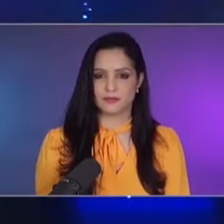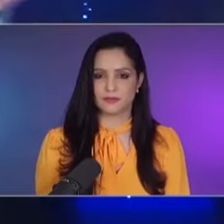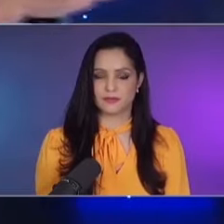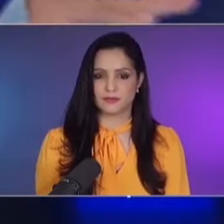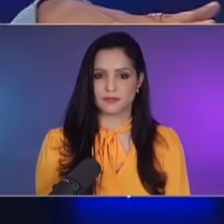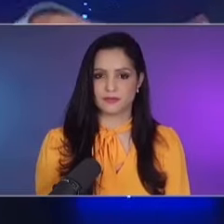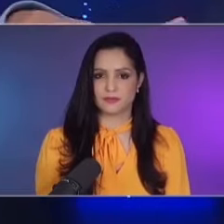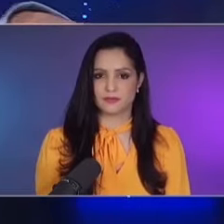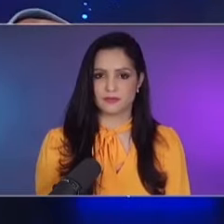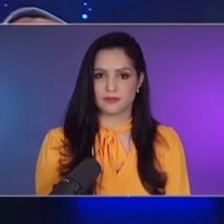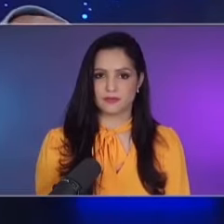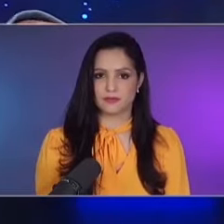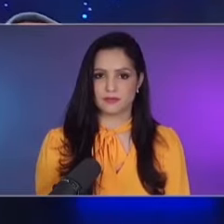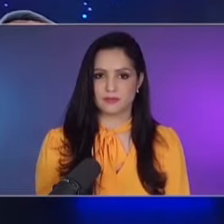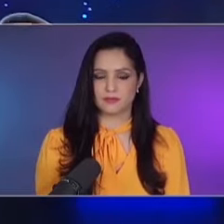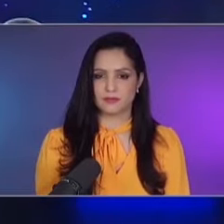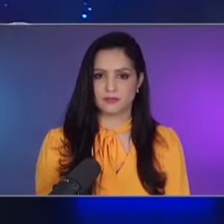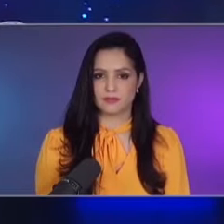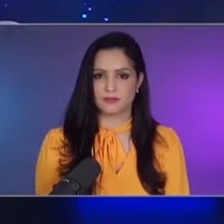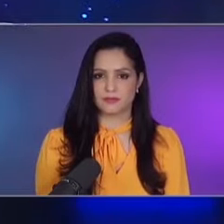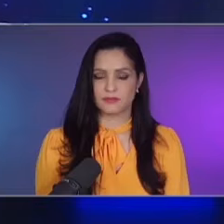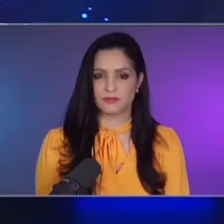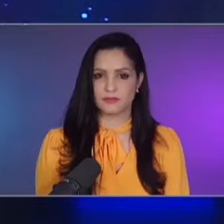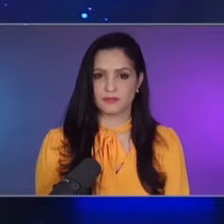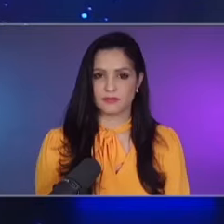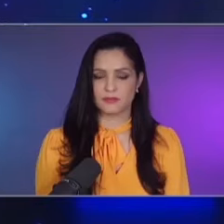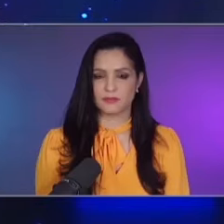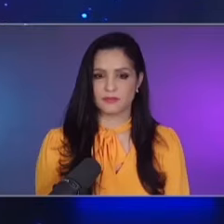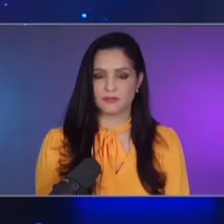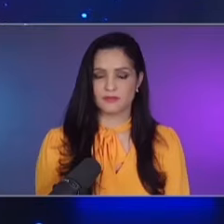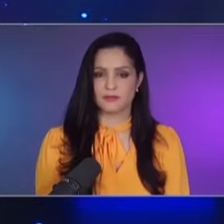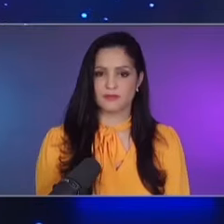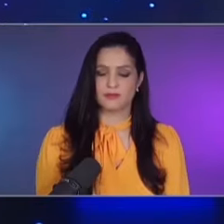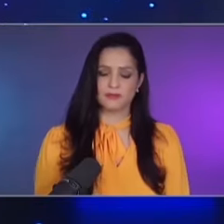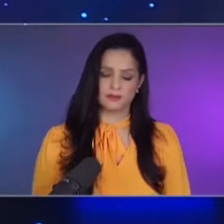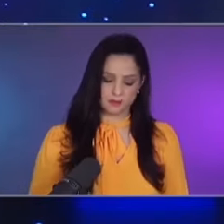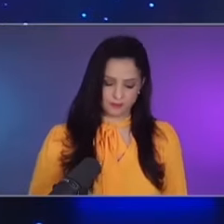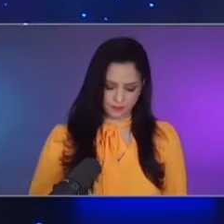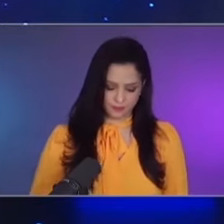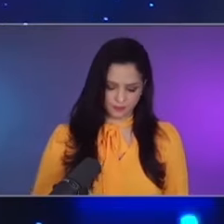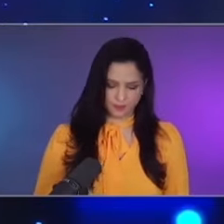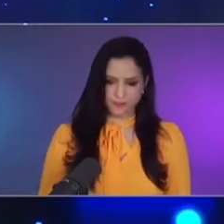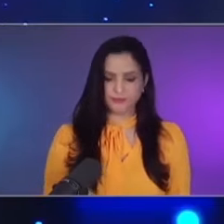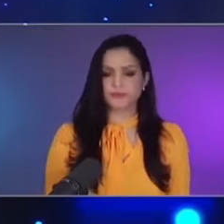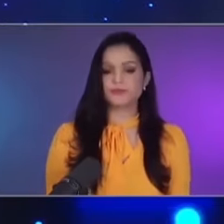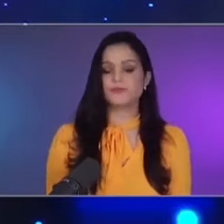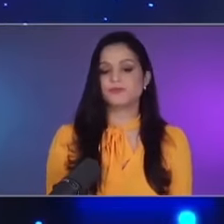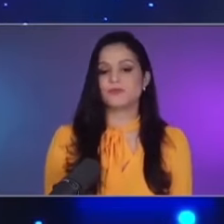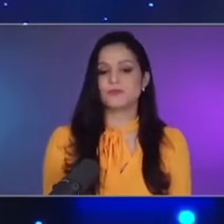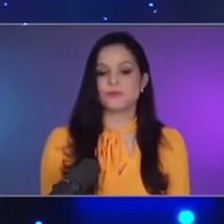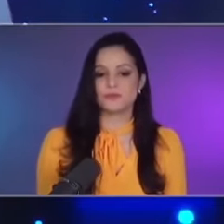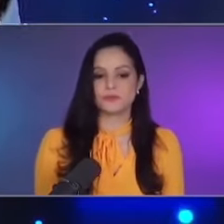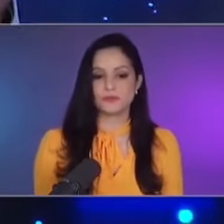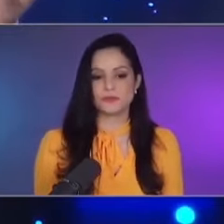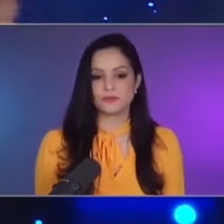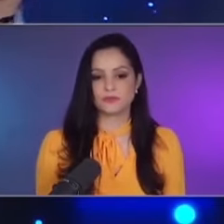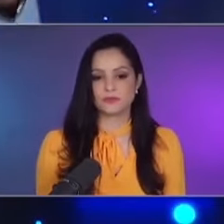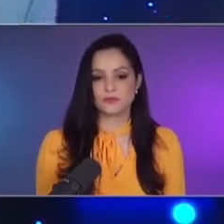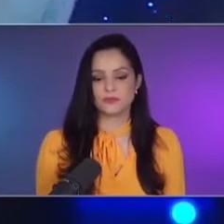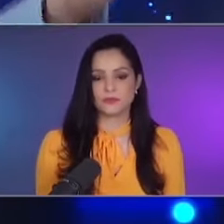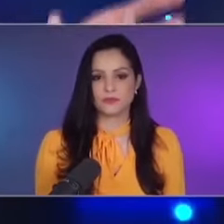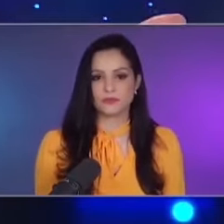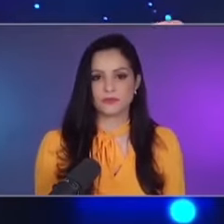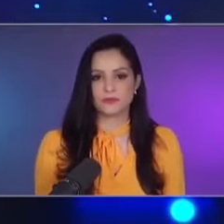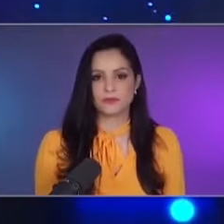mecanismos que tiene el sistema el sistema gubernamental para que esos 100 proyectos en la en una escala No